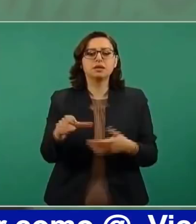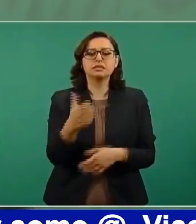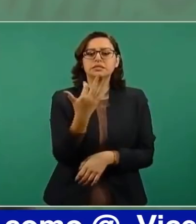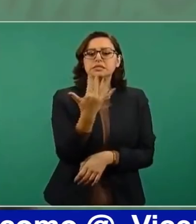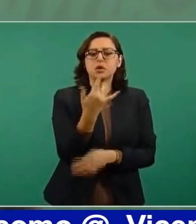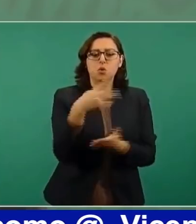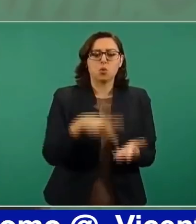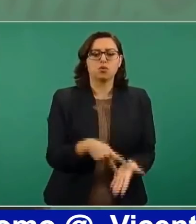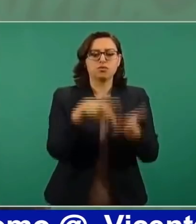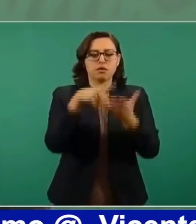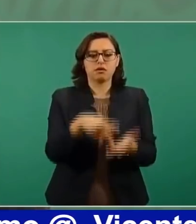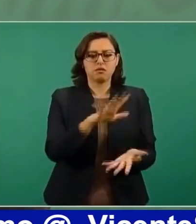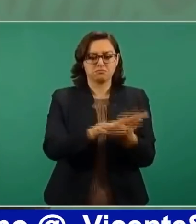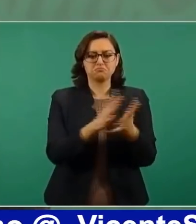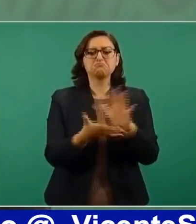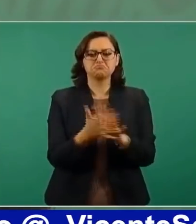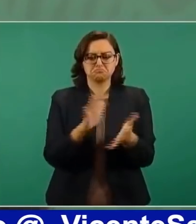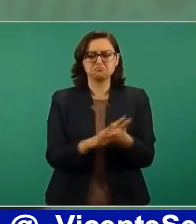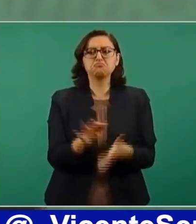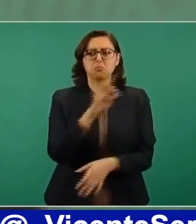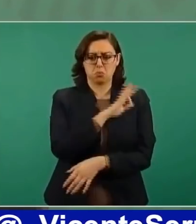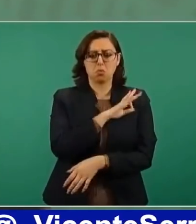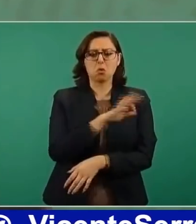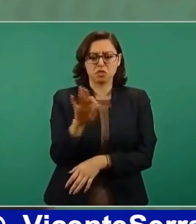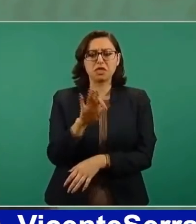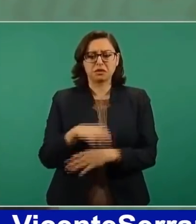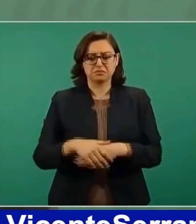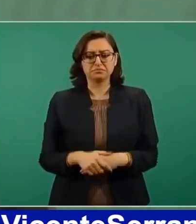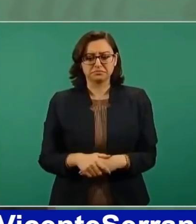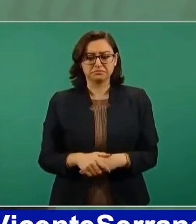Cuando nosotros llegamos al gobierno,